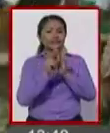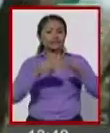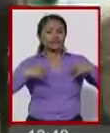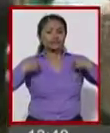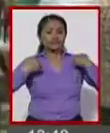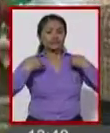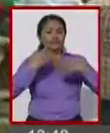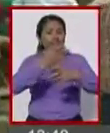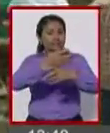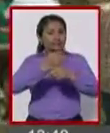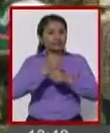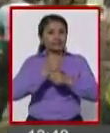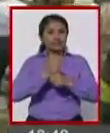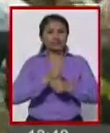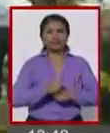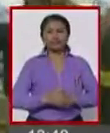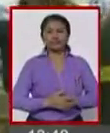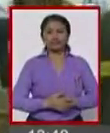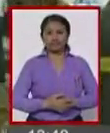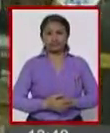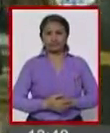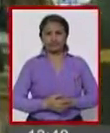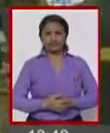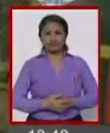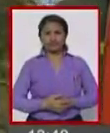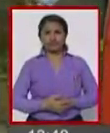joven fue rescatada, mejor dicho.